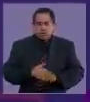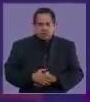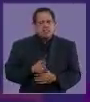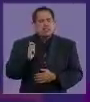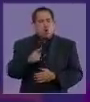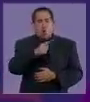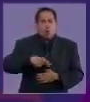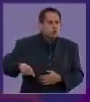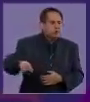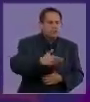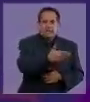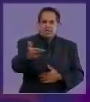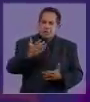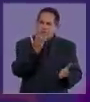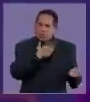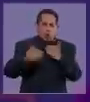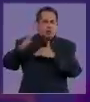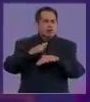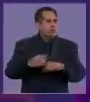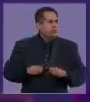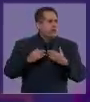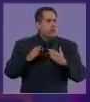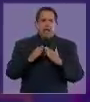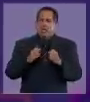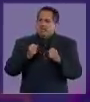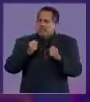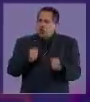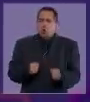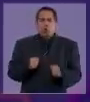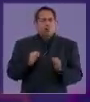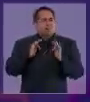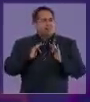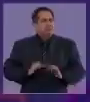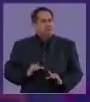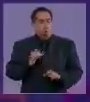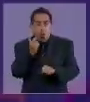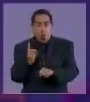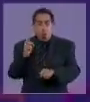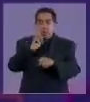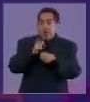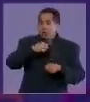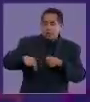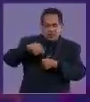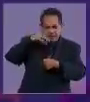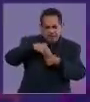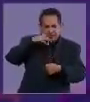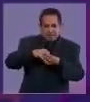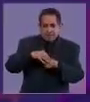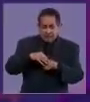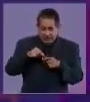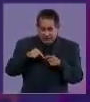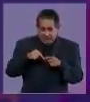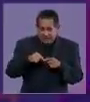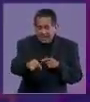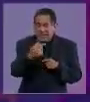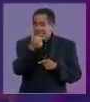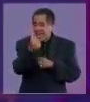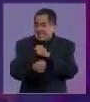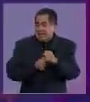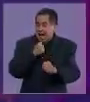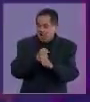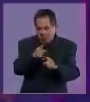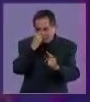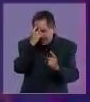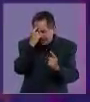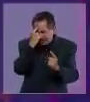ustedes progresen, que vivan más seguros y que vivan mejor. En un día van a votar por 6 años. Hay que reflexionar